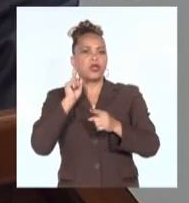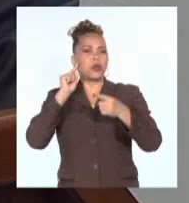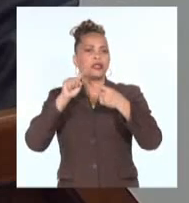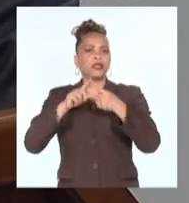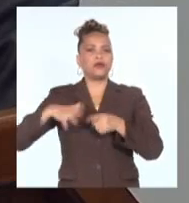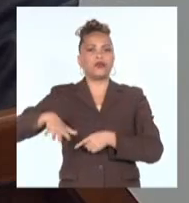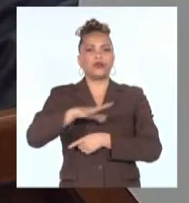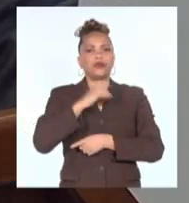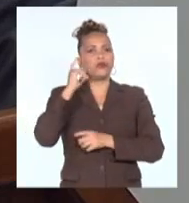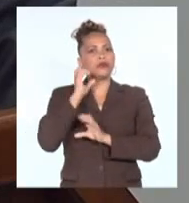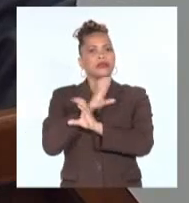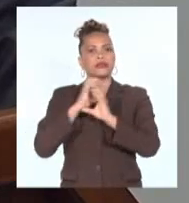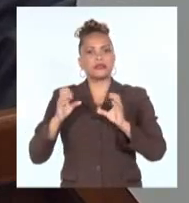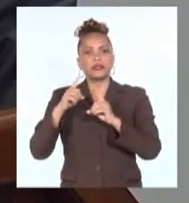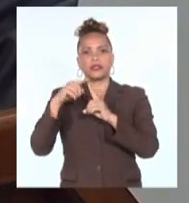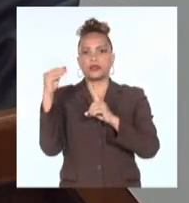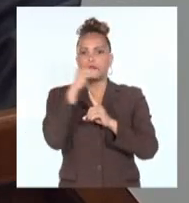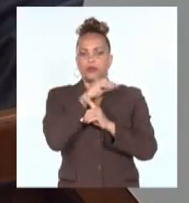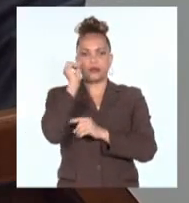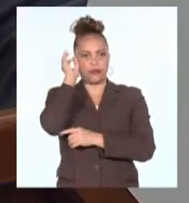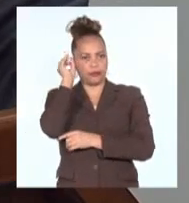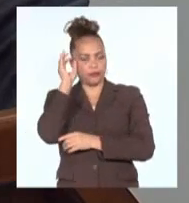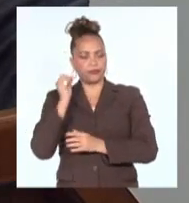ciencia, tecnología y la innovación.